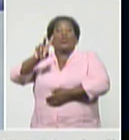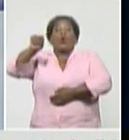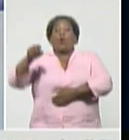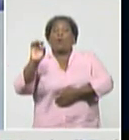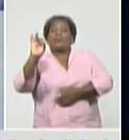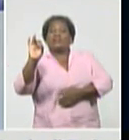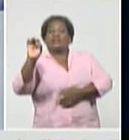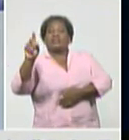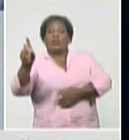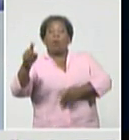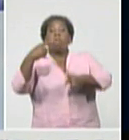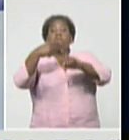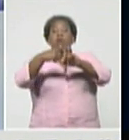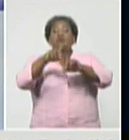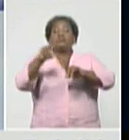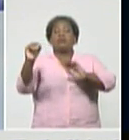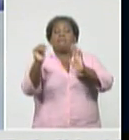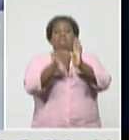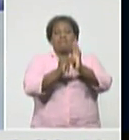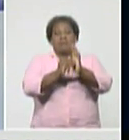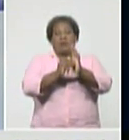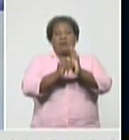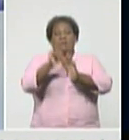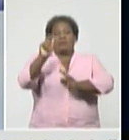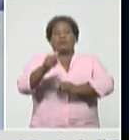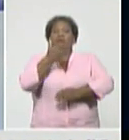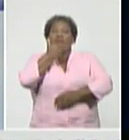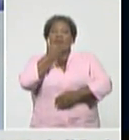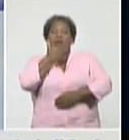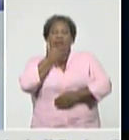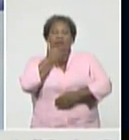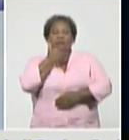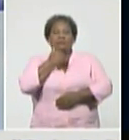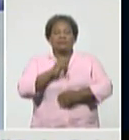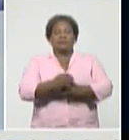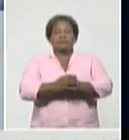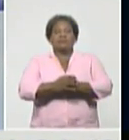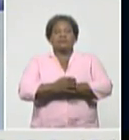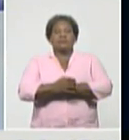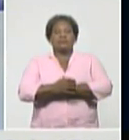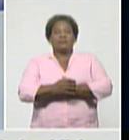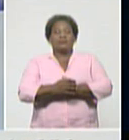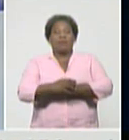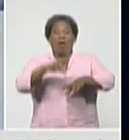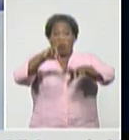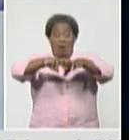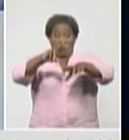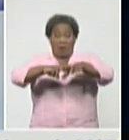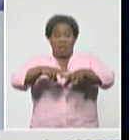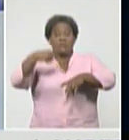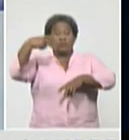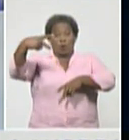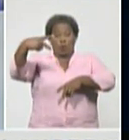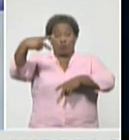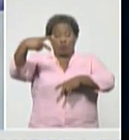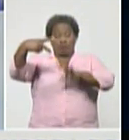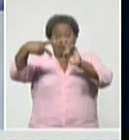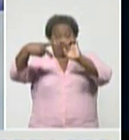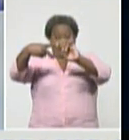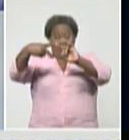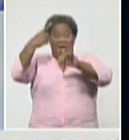100.000 habitantes. Tasa de incidencia, tasa de casos confirmados. La Habana en segundo lugar con un